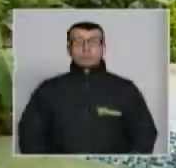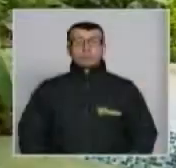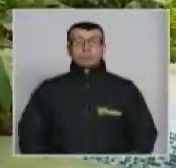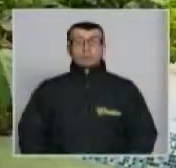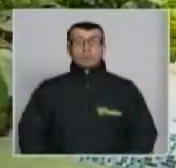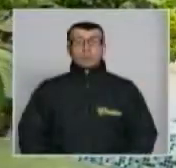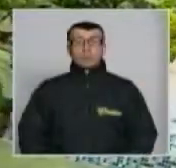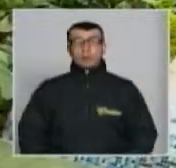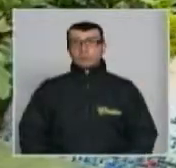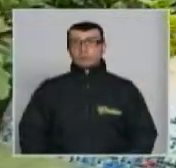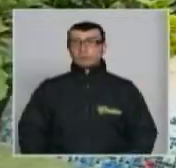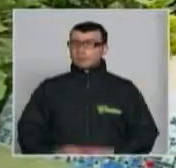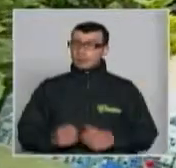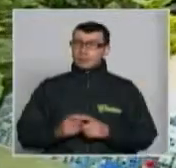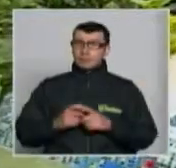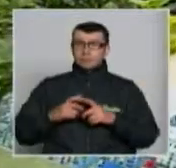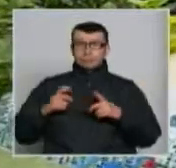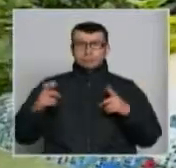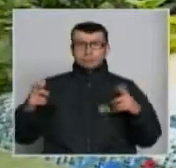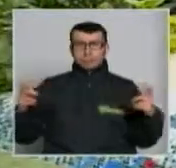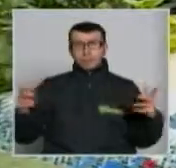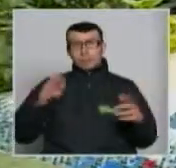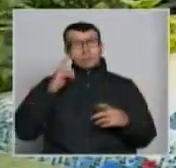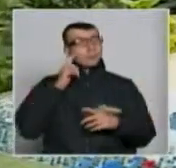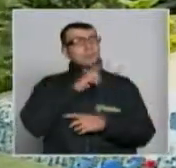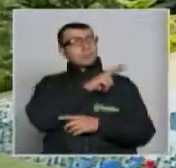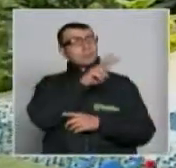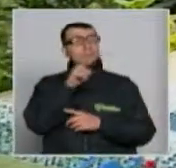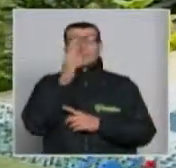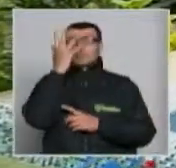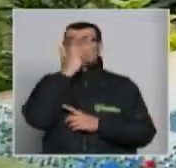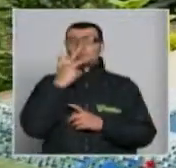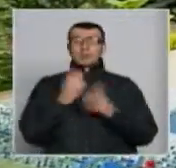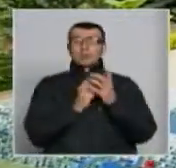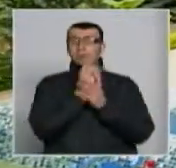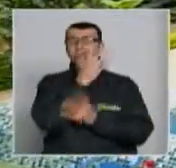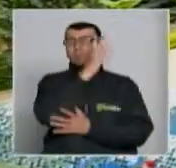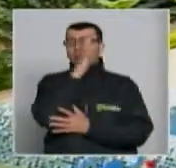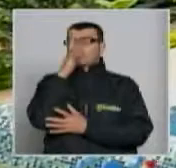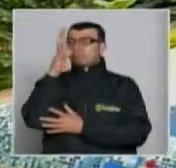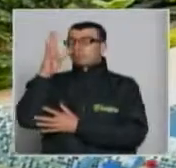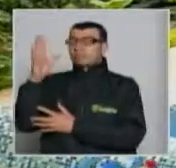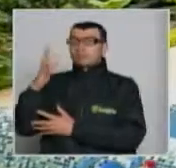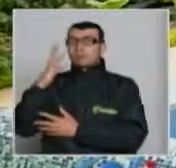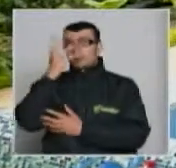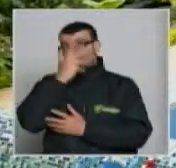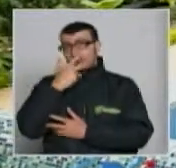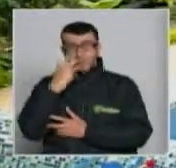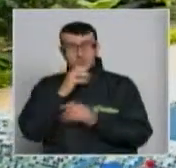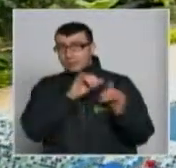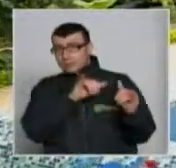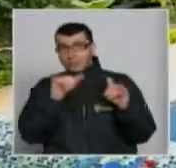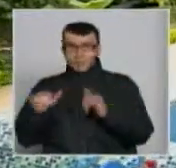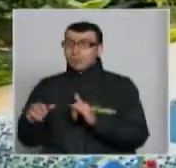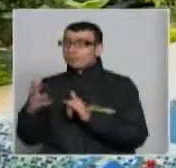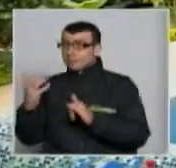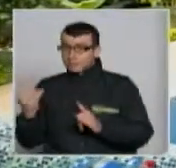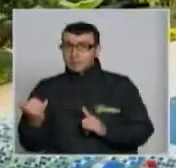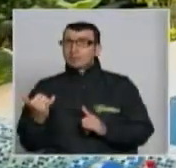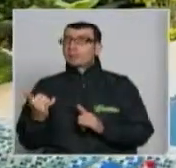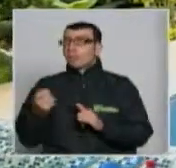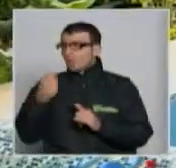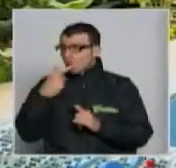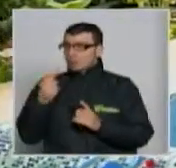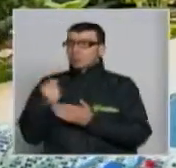Como es de amplia la naturaleza, que ustedes lo ven en este trasfondo de cámaras, es amplia la medicina, me decía Julián el camarógrafo,